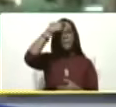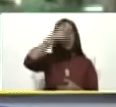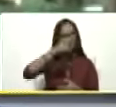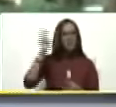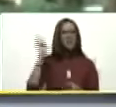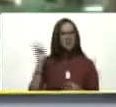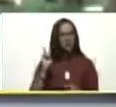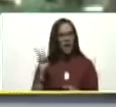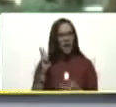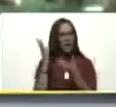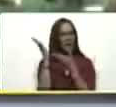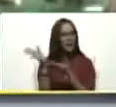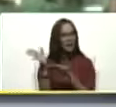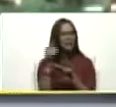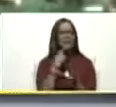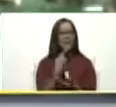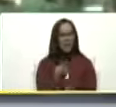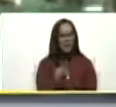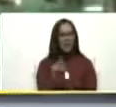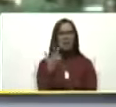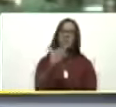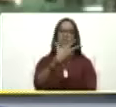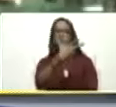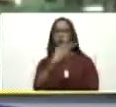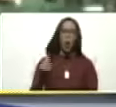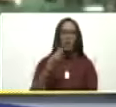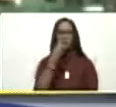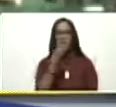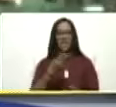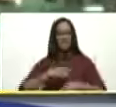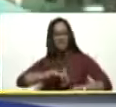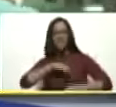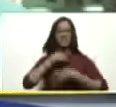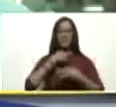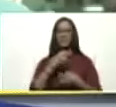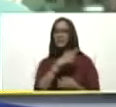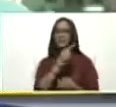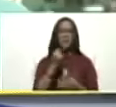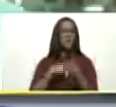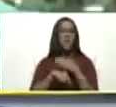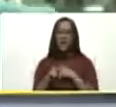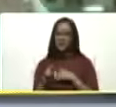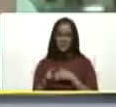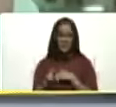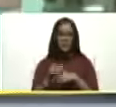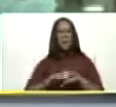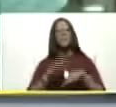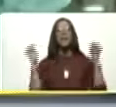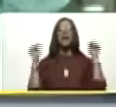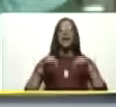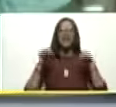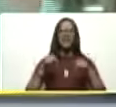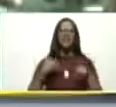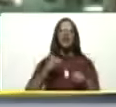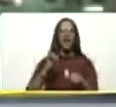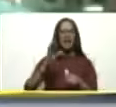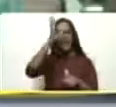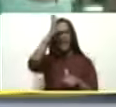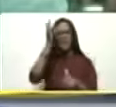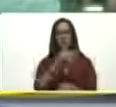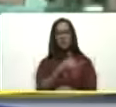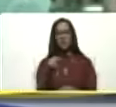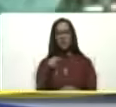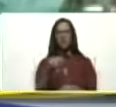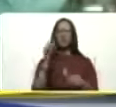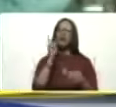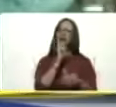Venezuela, dile, no te vistas, que no va, porque aquí lo que hay es gallo fino, y